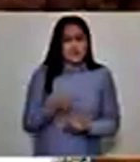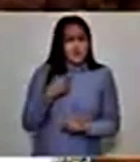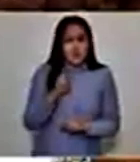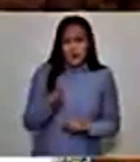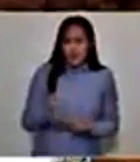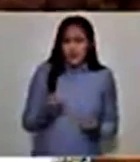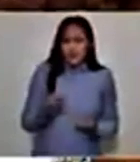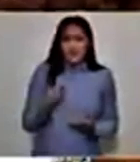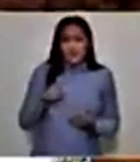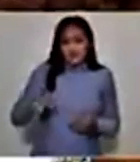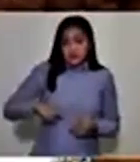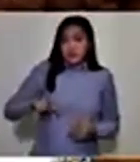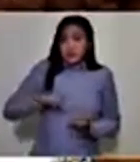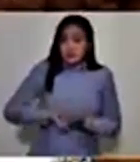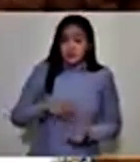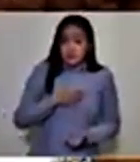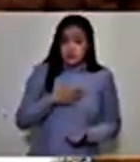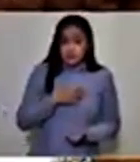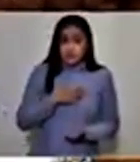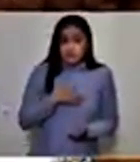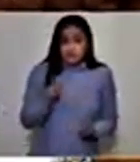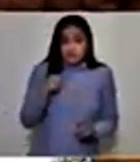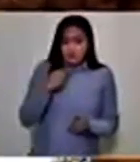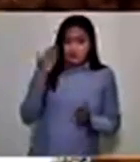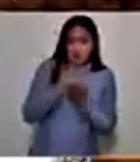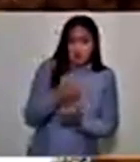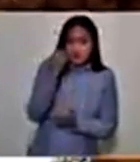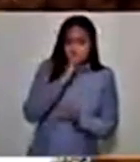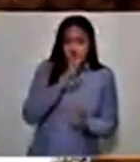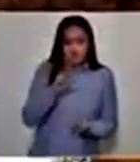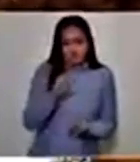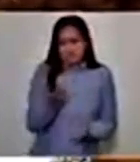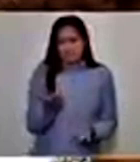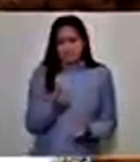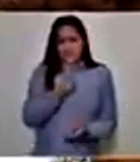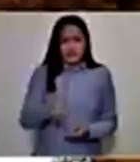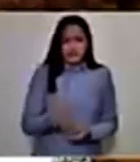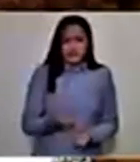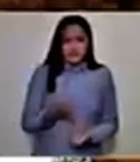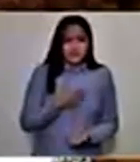Nunca se impidió desde el gobierno que hubiera clases. Nunca.